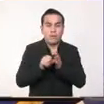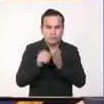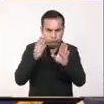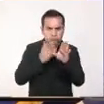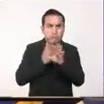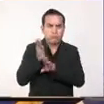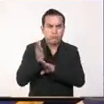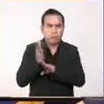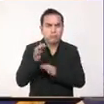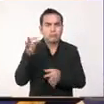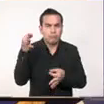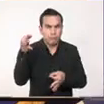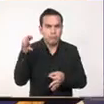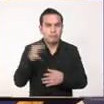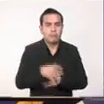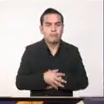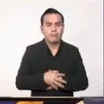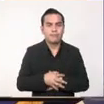también.